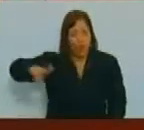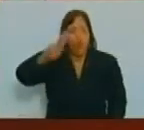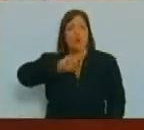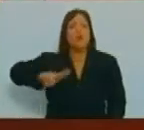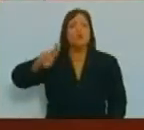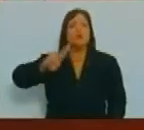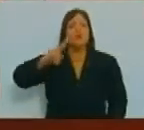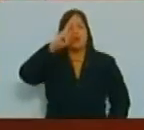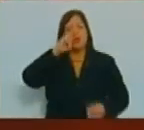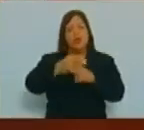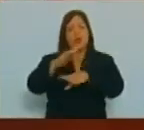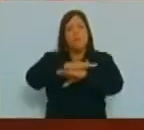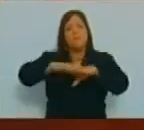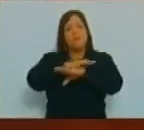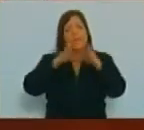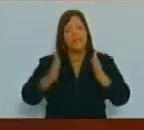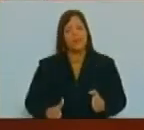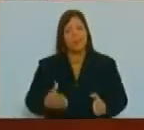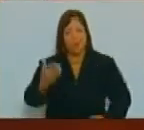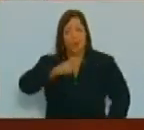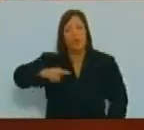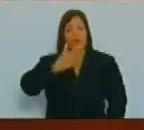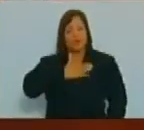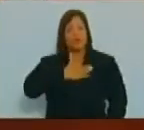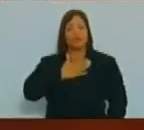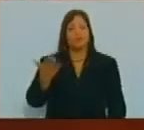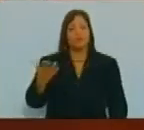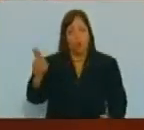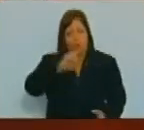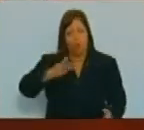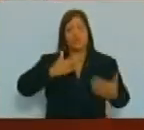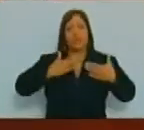nuestro ministro reverón utilicemos